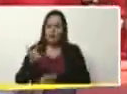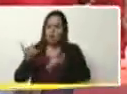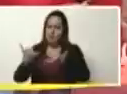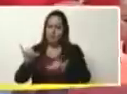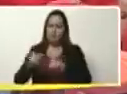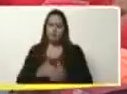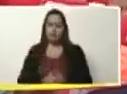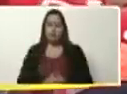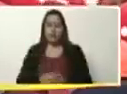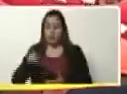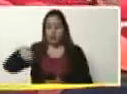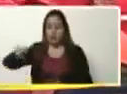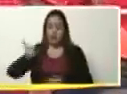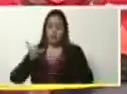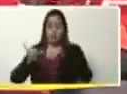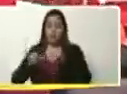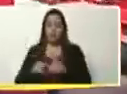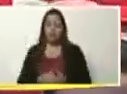Son los mismos.